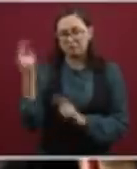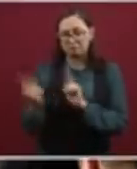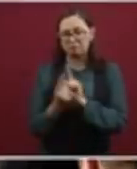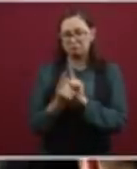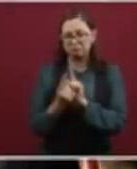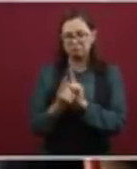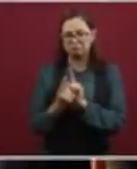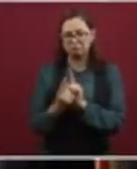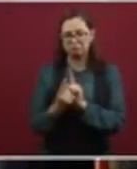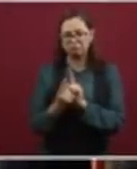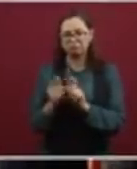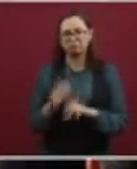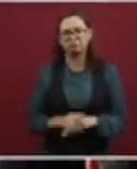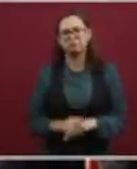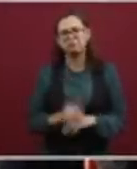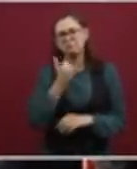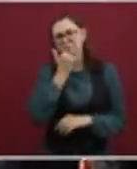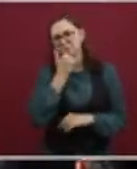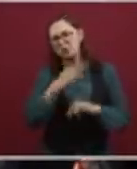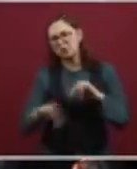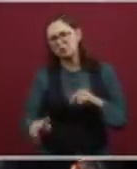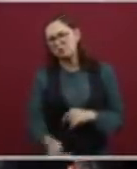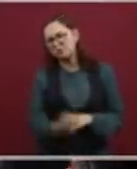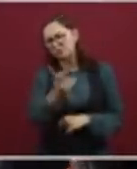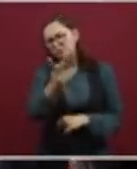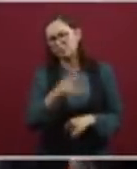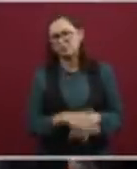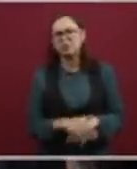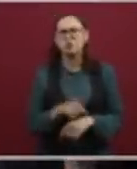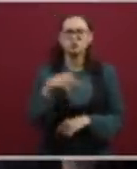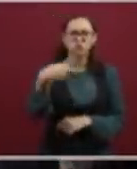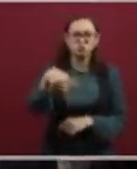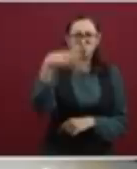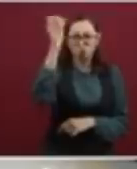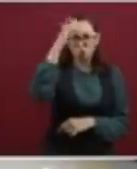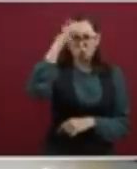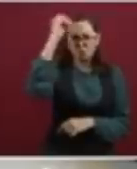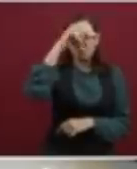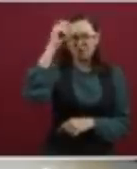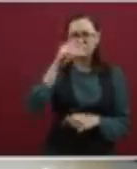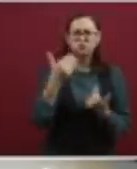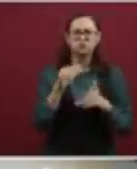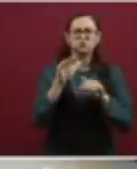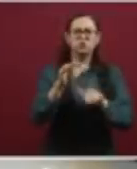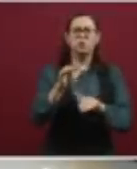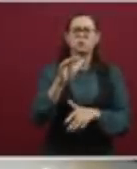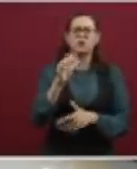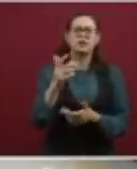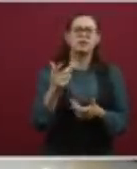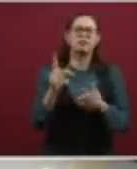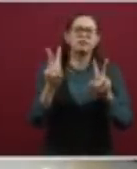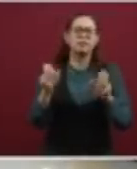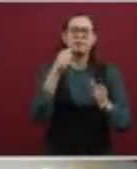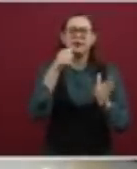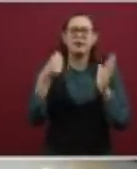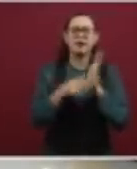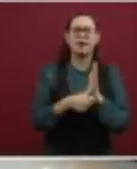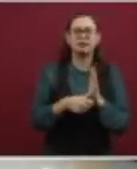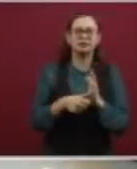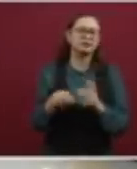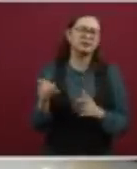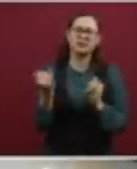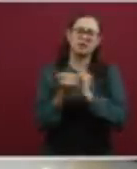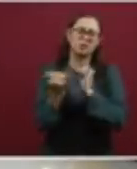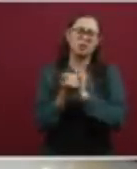último, presidente, en Politico.mx nos gustaría conocer su opinión respecto a la misma carta de renuncia que presentó